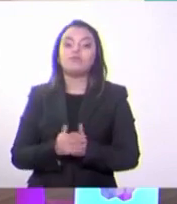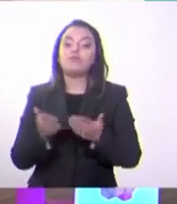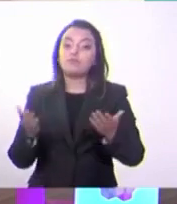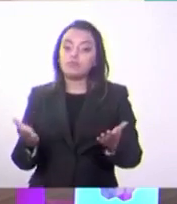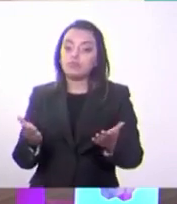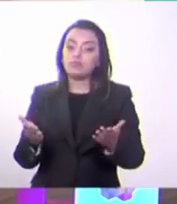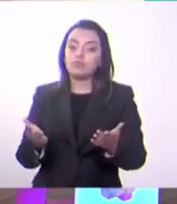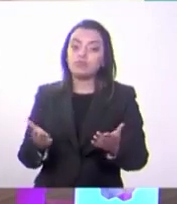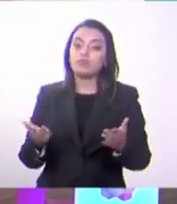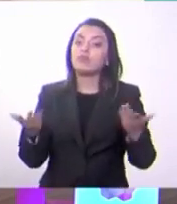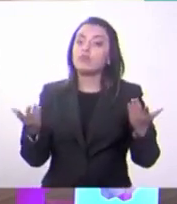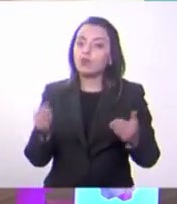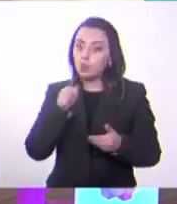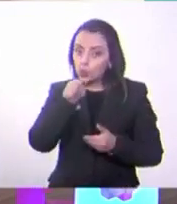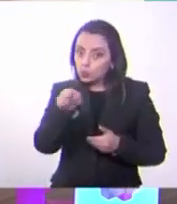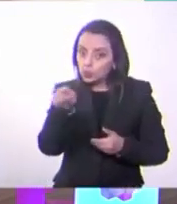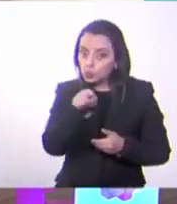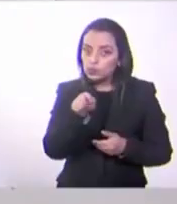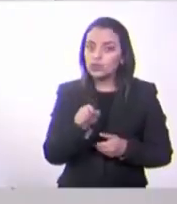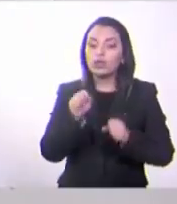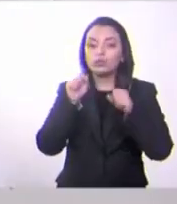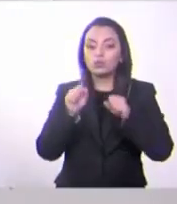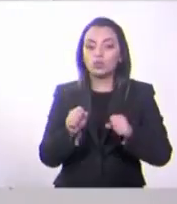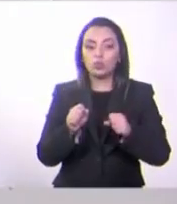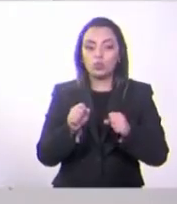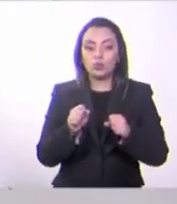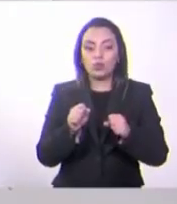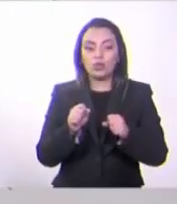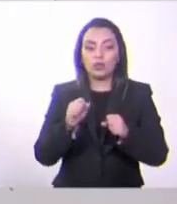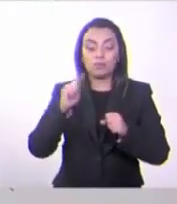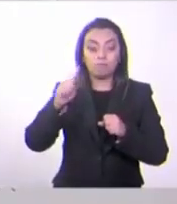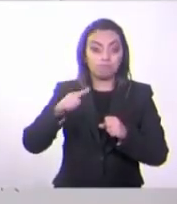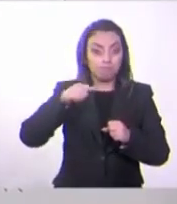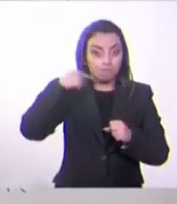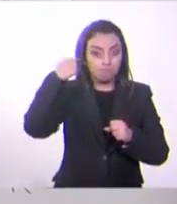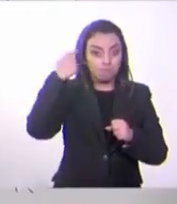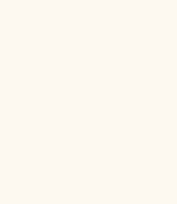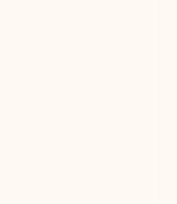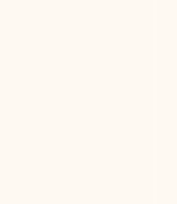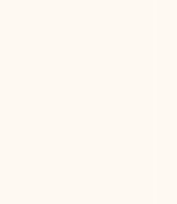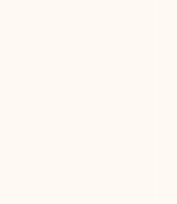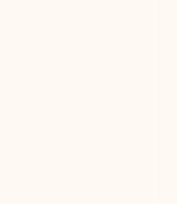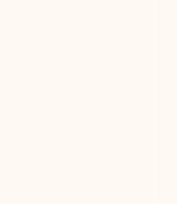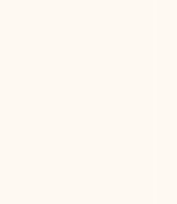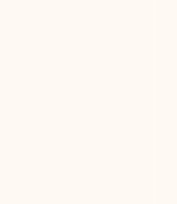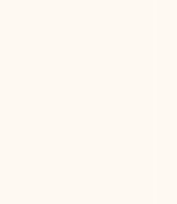introducimos acá. Ustedes lo pueden estudiar luego en la siguiente clase y cómo restringir.